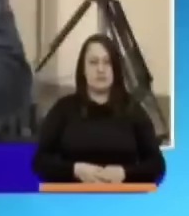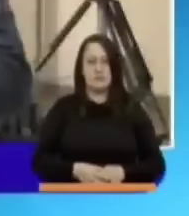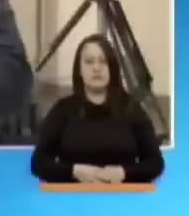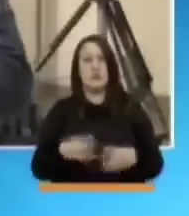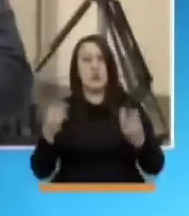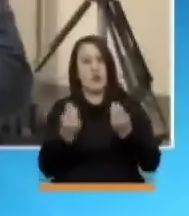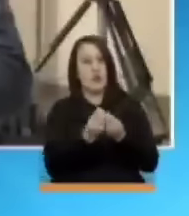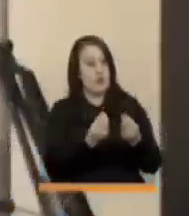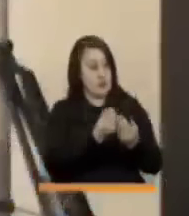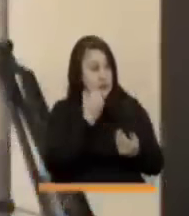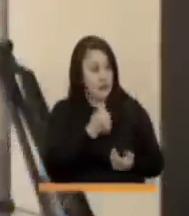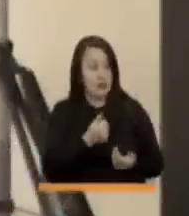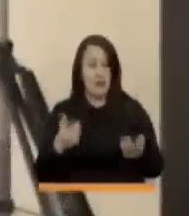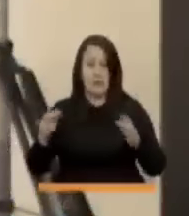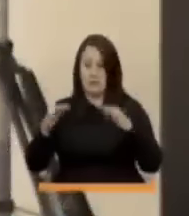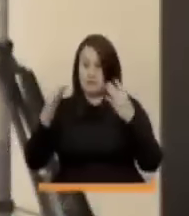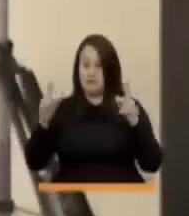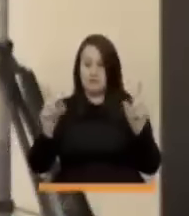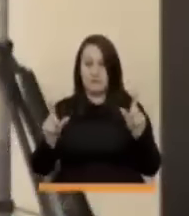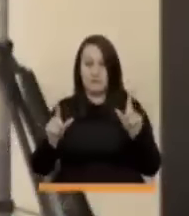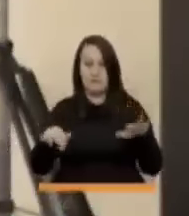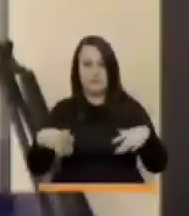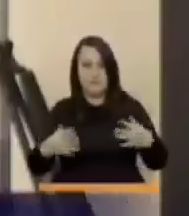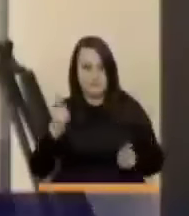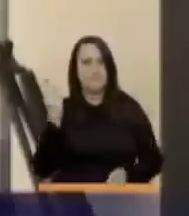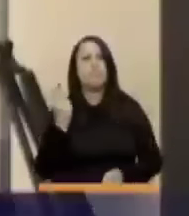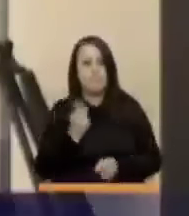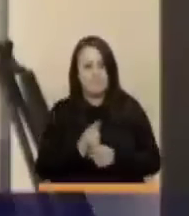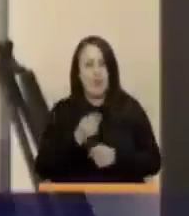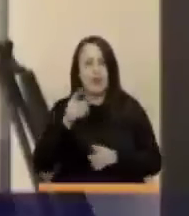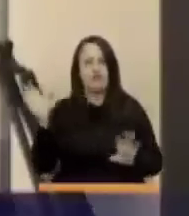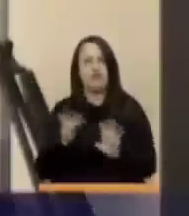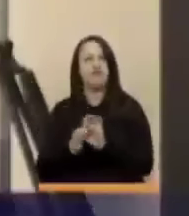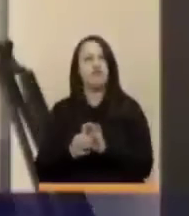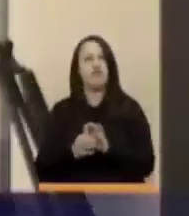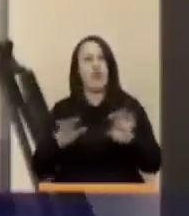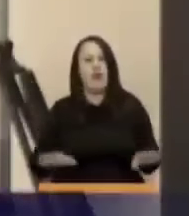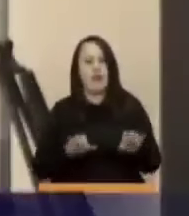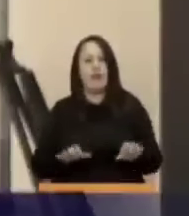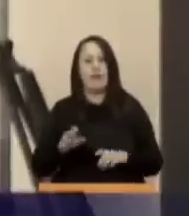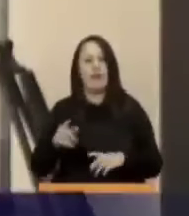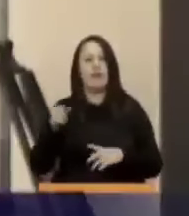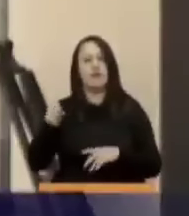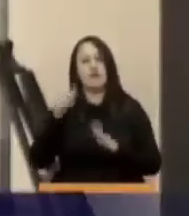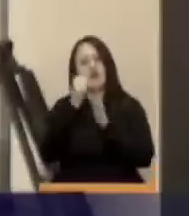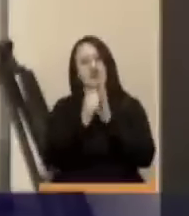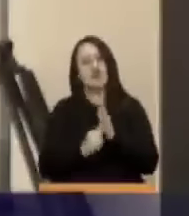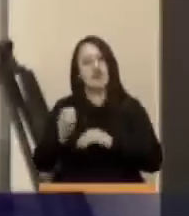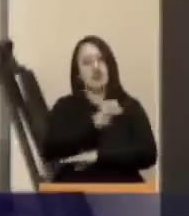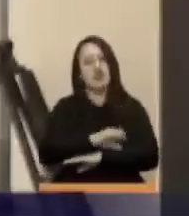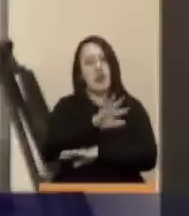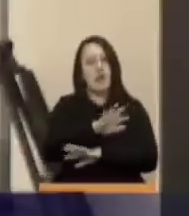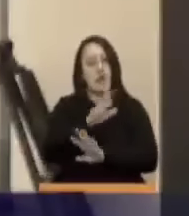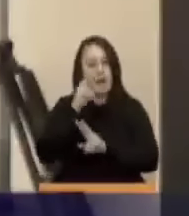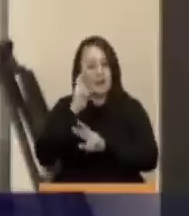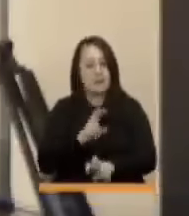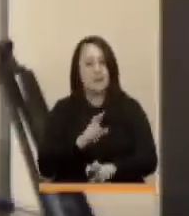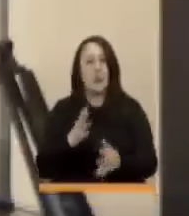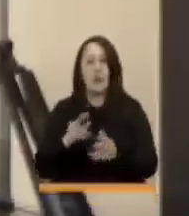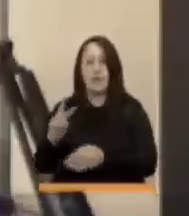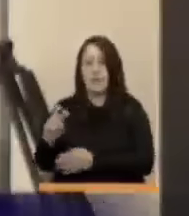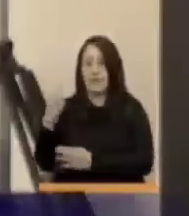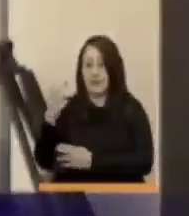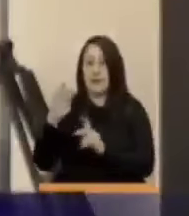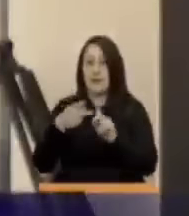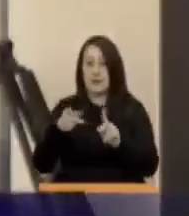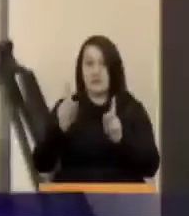Compañeras y televidentes, buenas noches. Así es, estos colombianos estarían vinculados en actividades de comercialización del software de espionaje a distintas entidades como la Fiscalía y